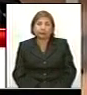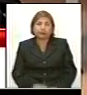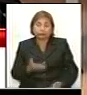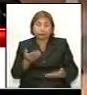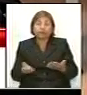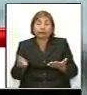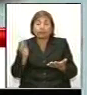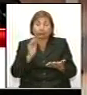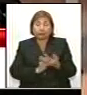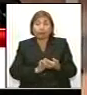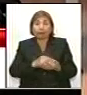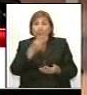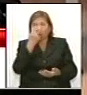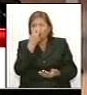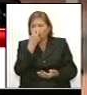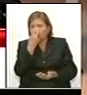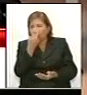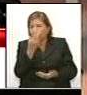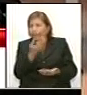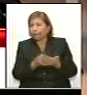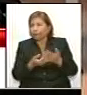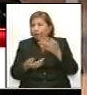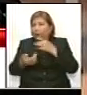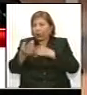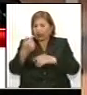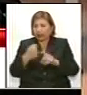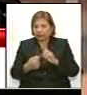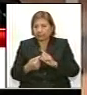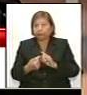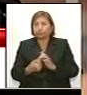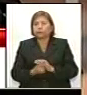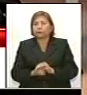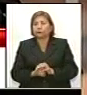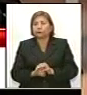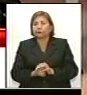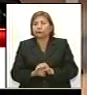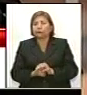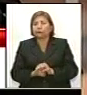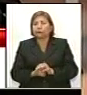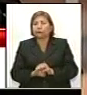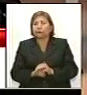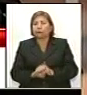además, digo, de que venía en algún momento